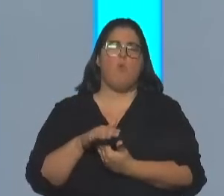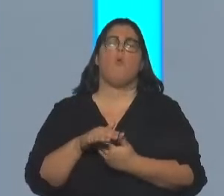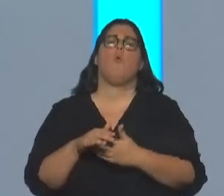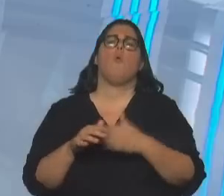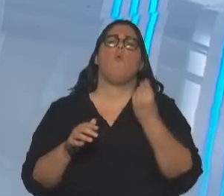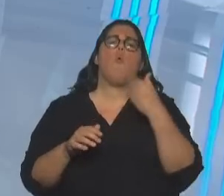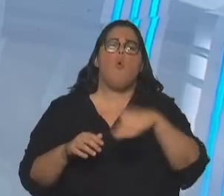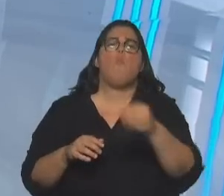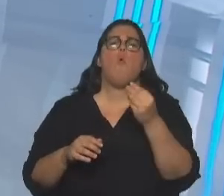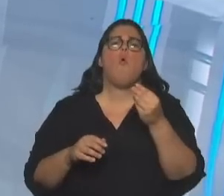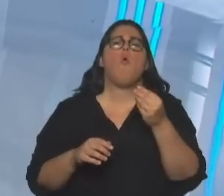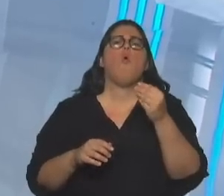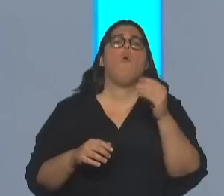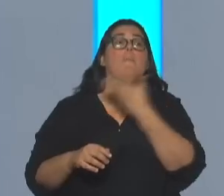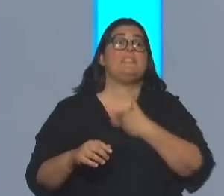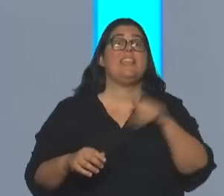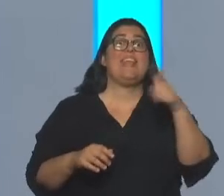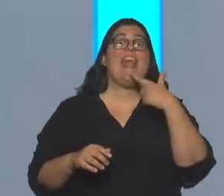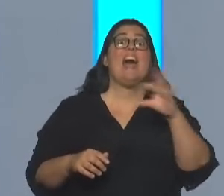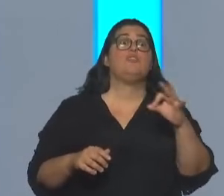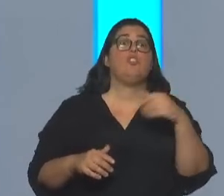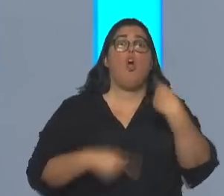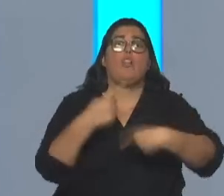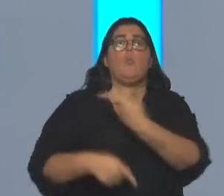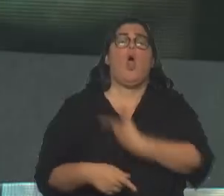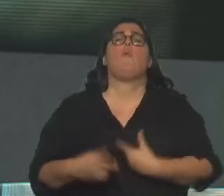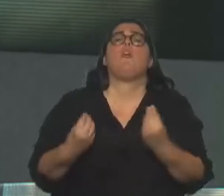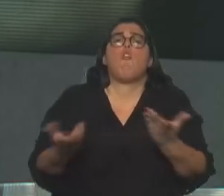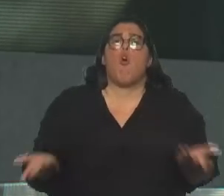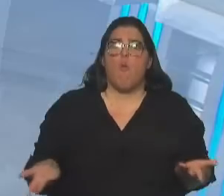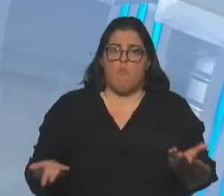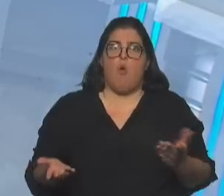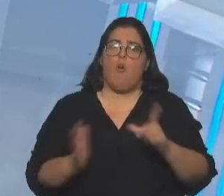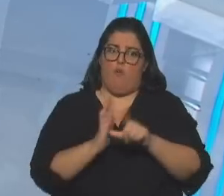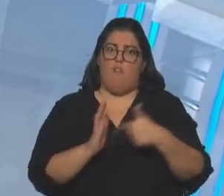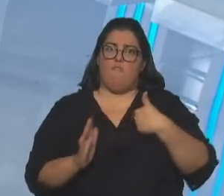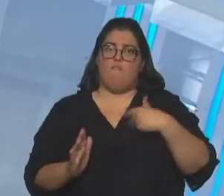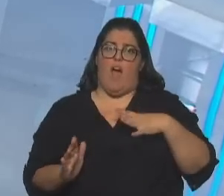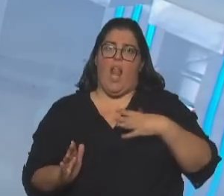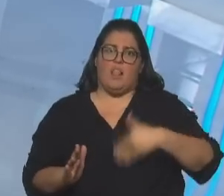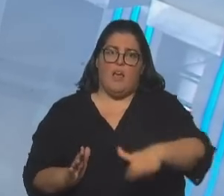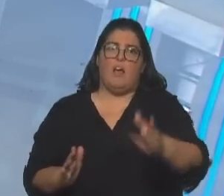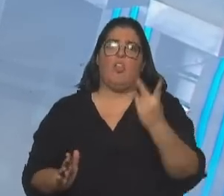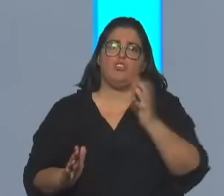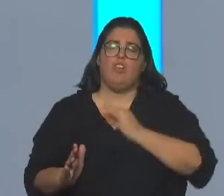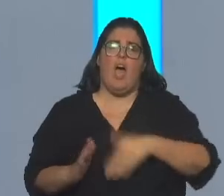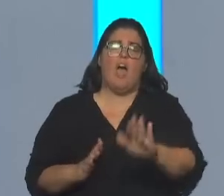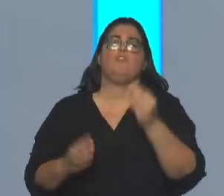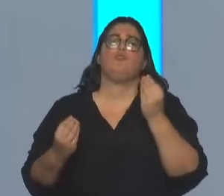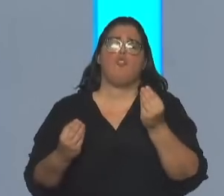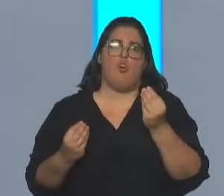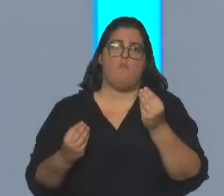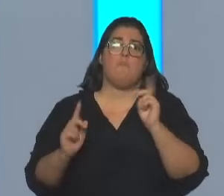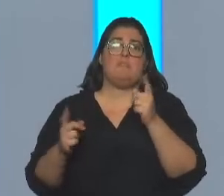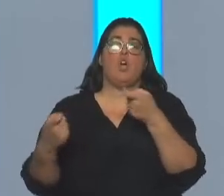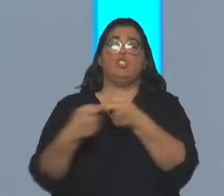cómo va a ser Lasso para seguir gobernando, porque efectivamente queda bastante tiempo y hoy es un presidente sin partido, cuyos aliados también han perdido